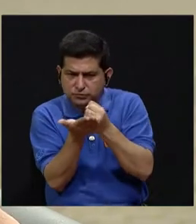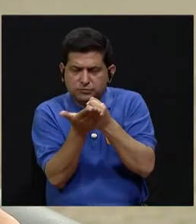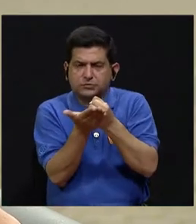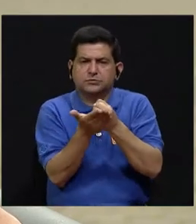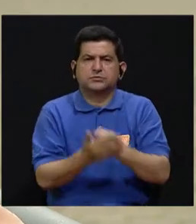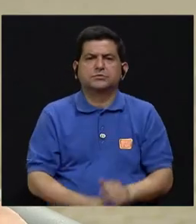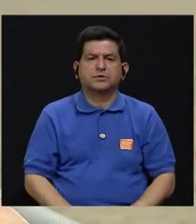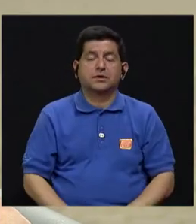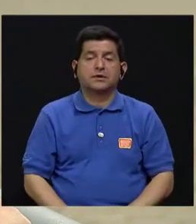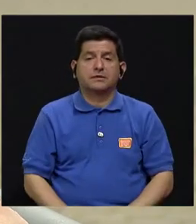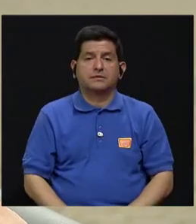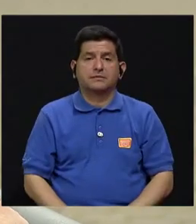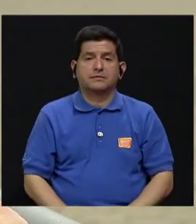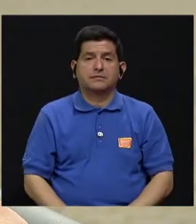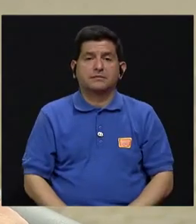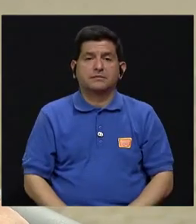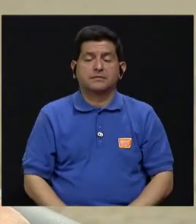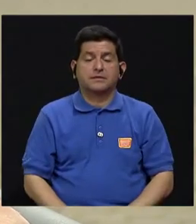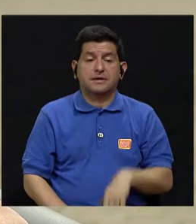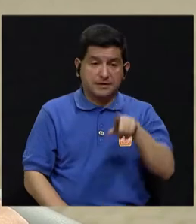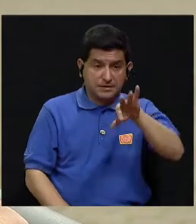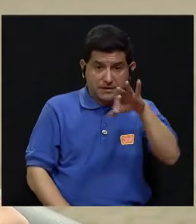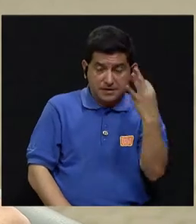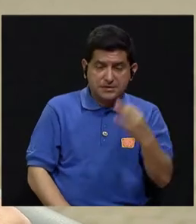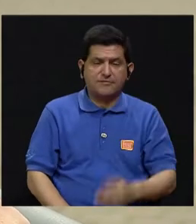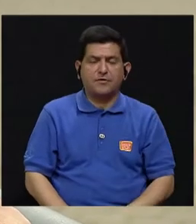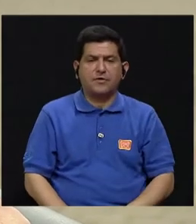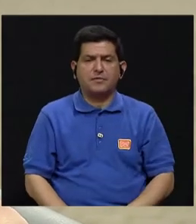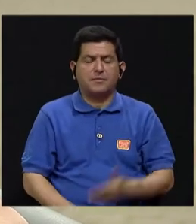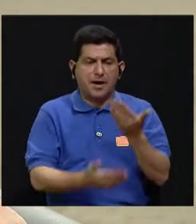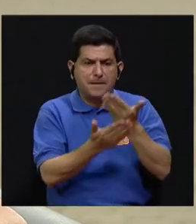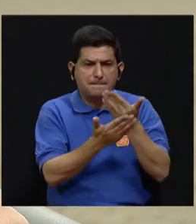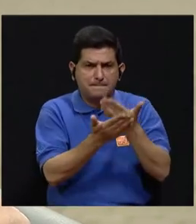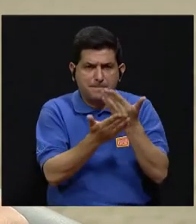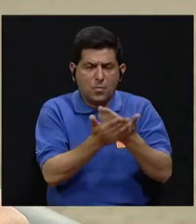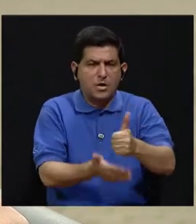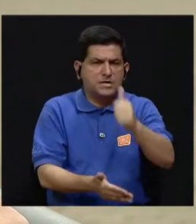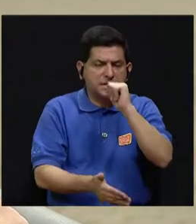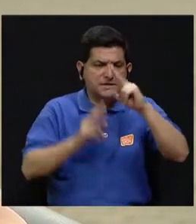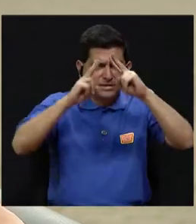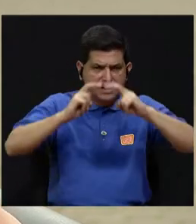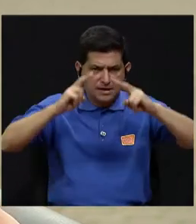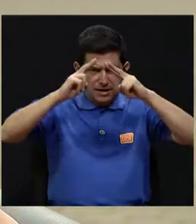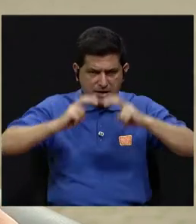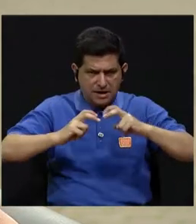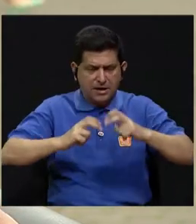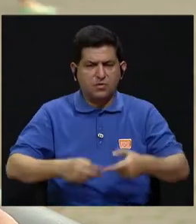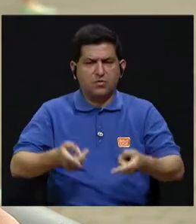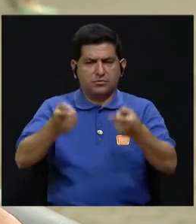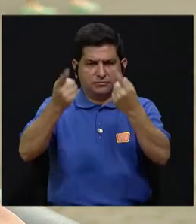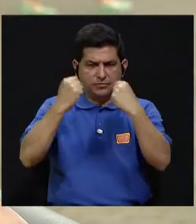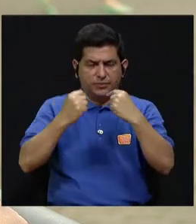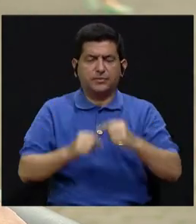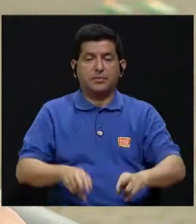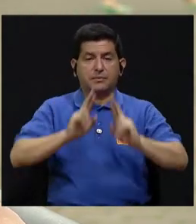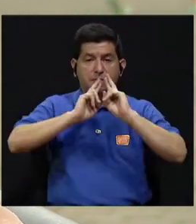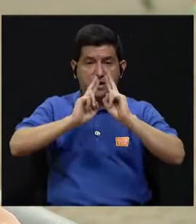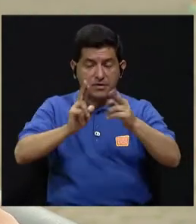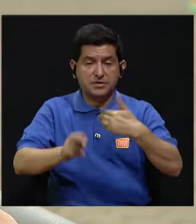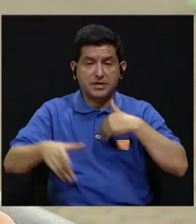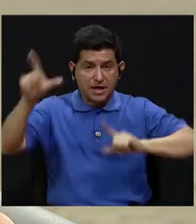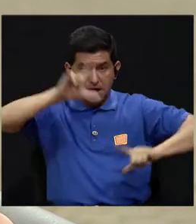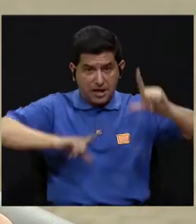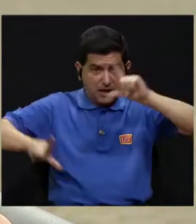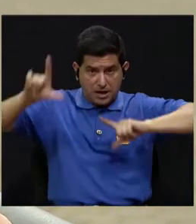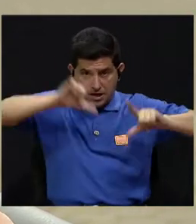para tomar, valga la redundancia, muestras representativas del agua que se quiere analizar, a fin de que el resultado que se tenga